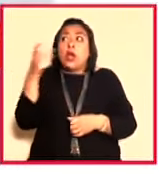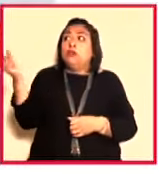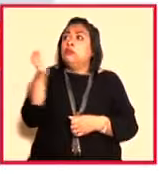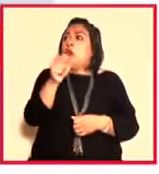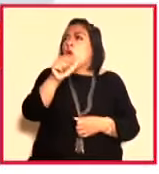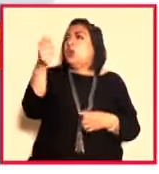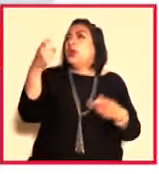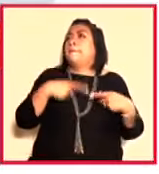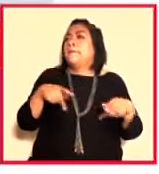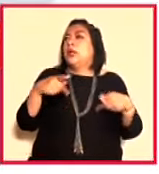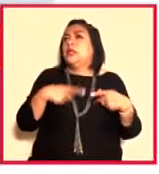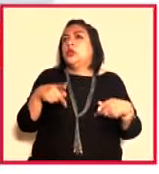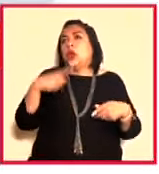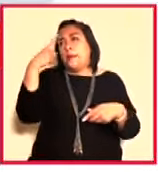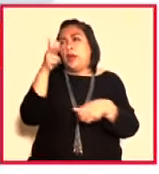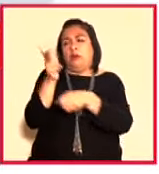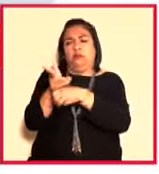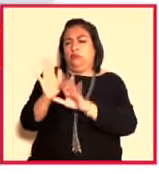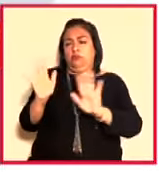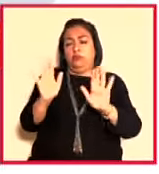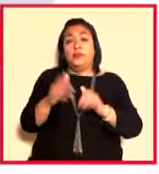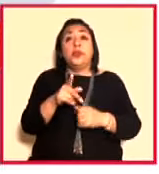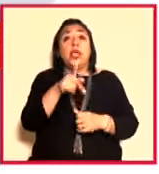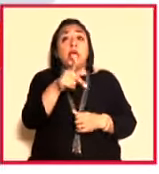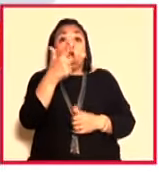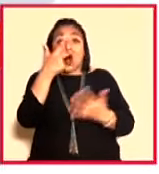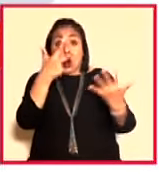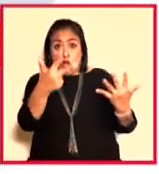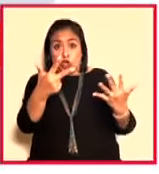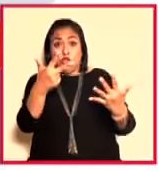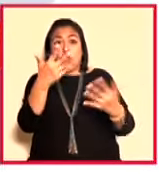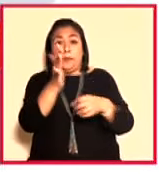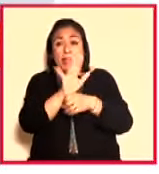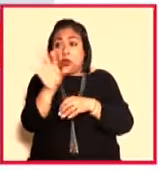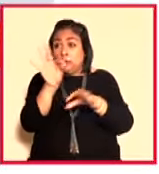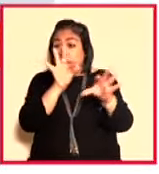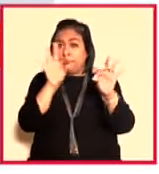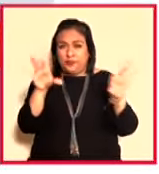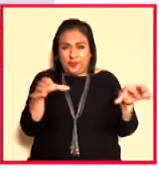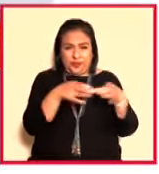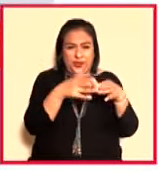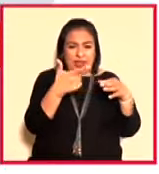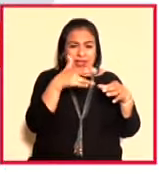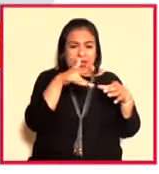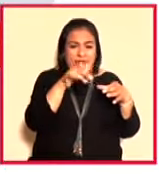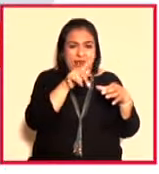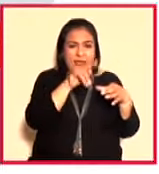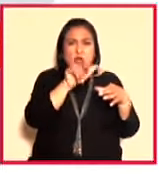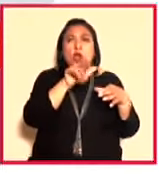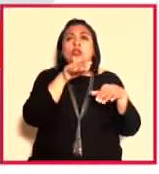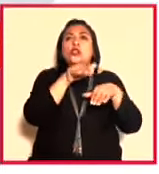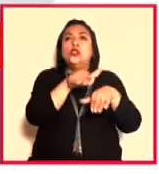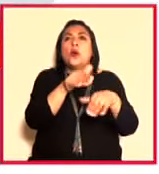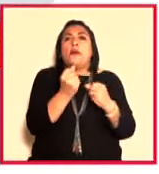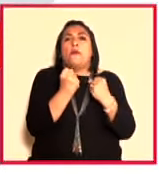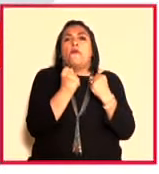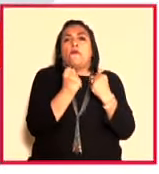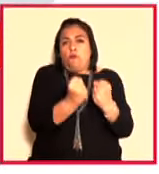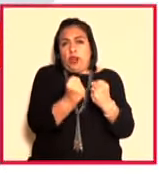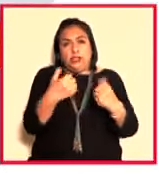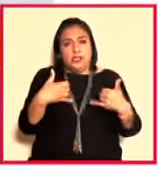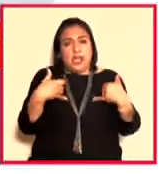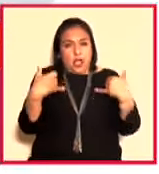aquí para hacerla. Las 8 películas seleccionadas en la sección Generation giran en torno al poder inherente que tienen los jóvenes